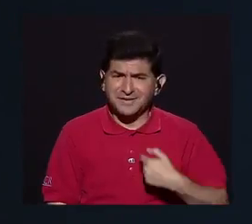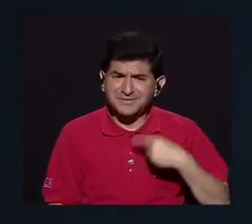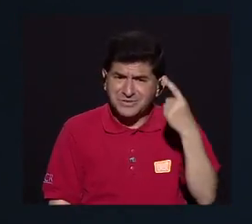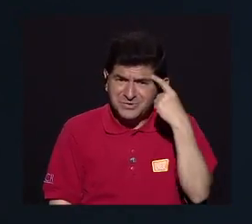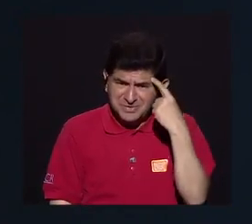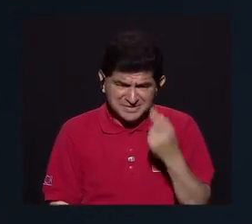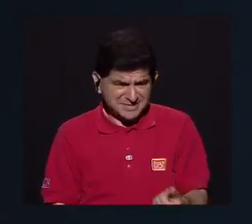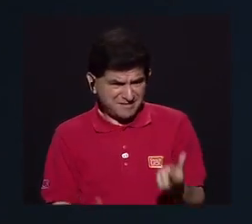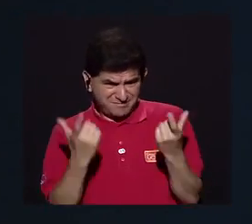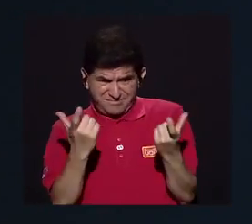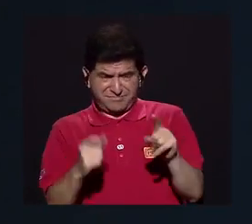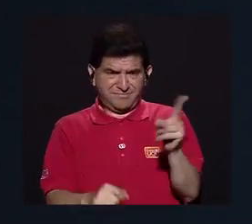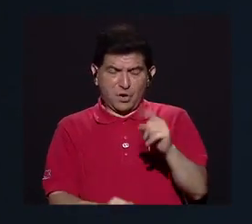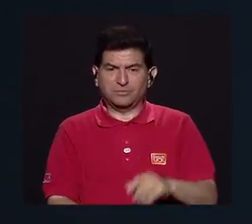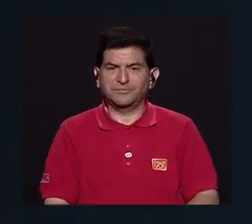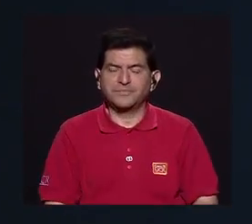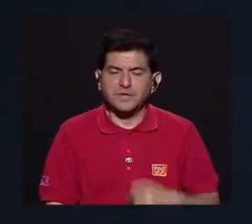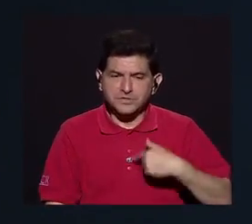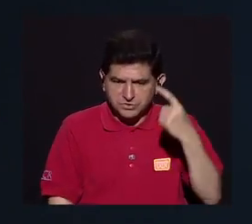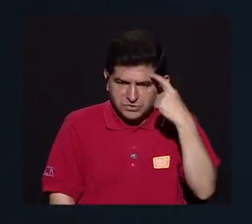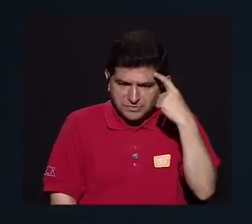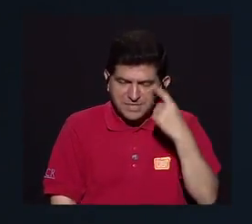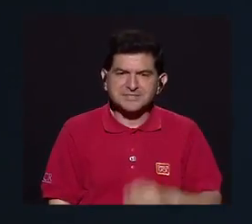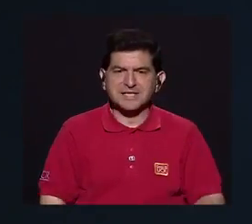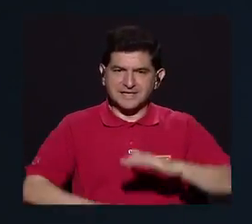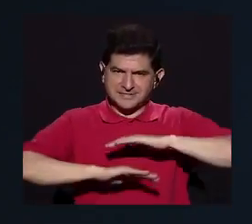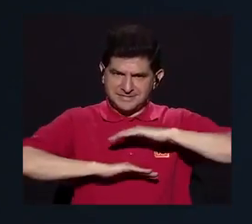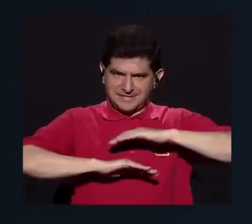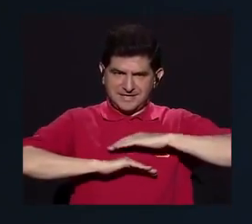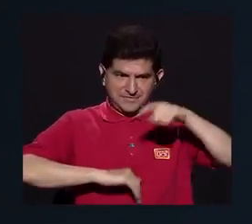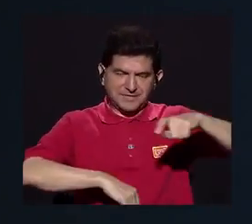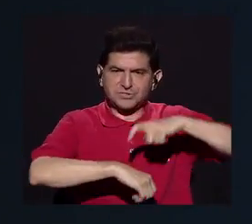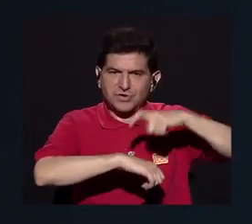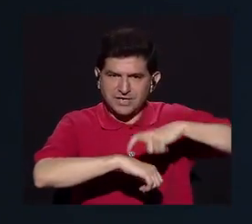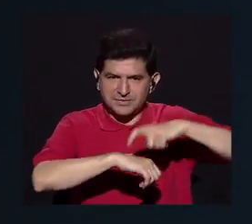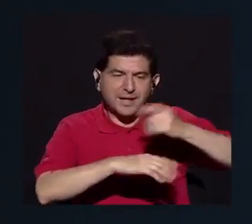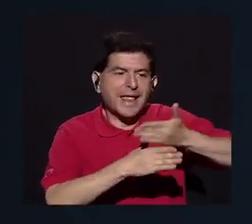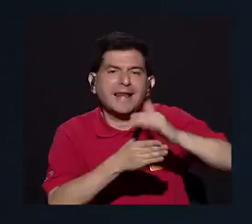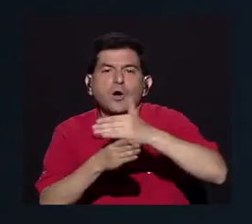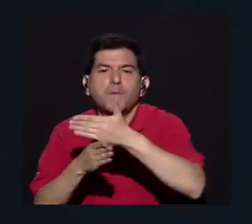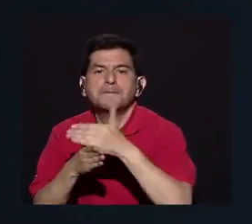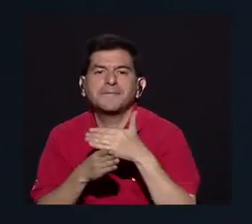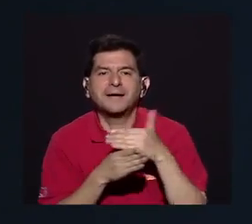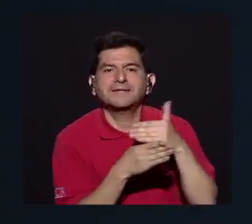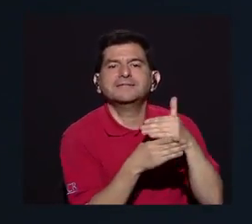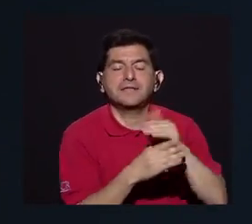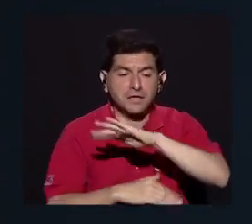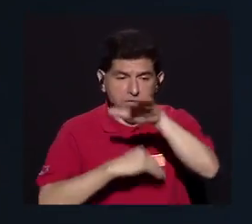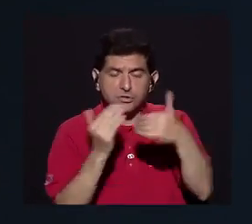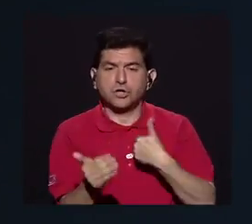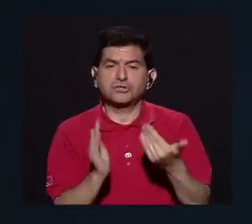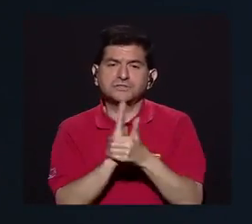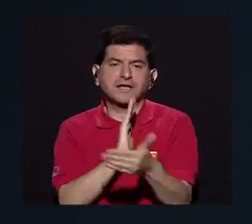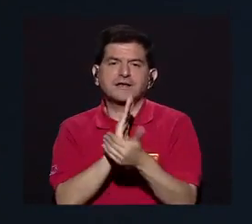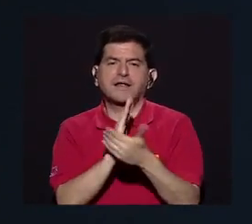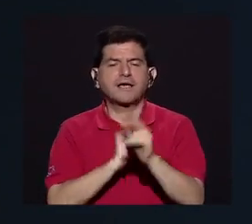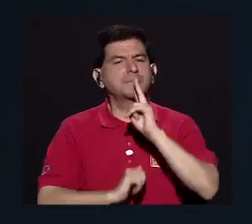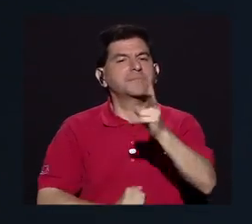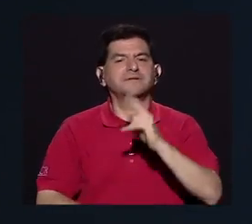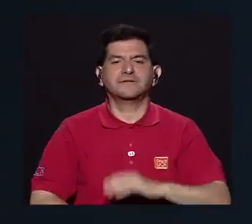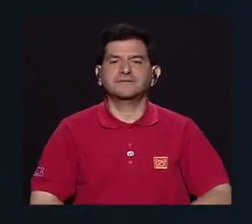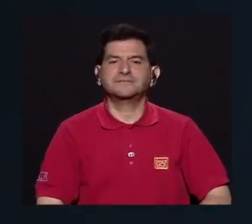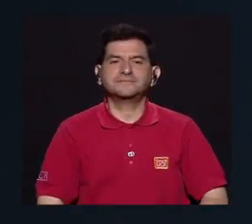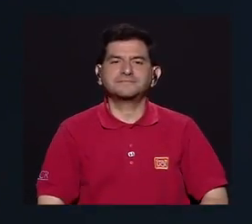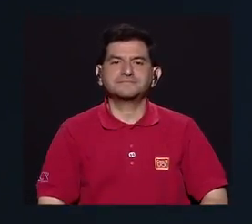en la cantidad, pensé en satisfacer lo que es en ese momento tenía que compartir. Entonces, todos tenemos un talento definitivo